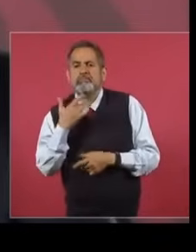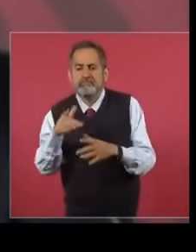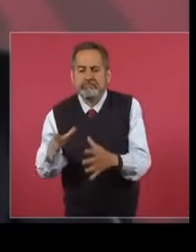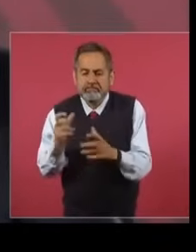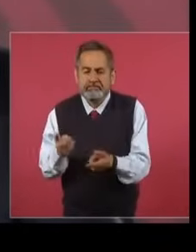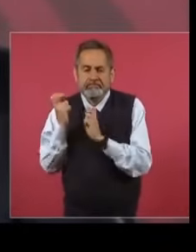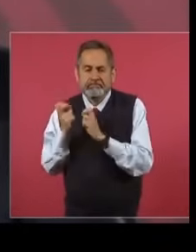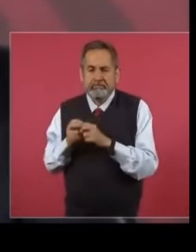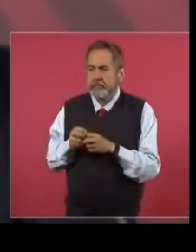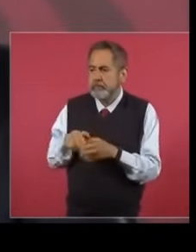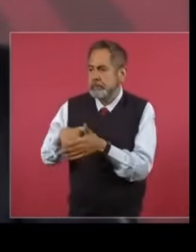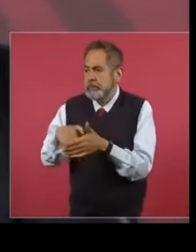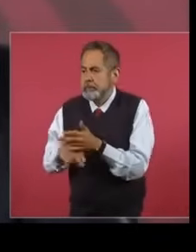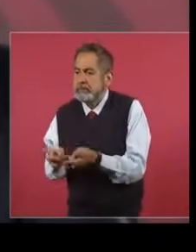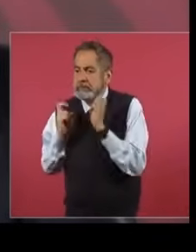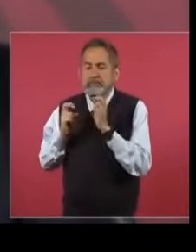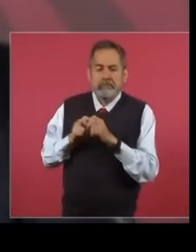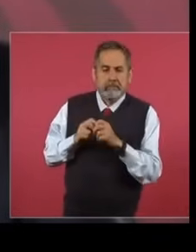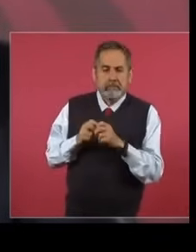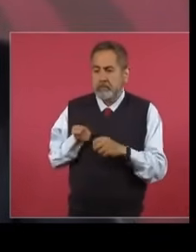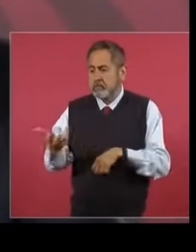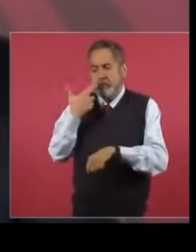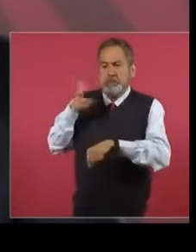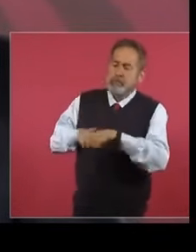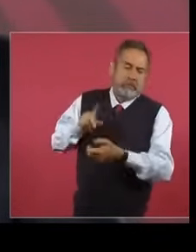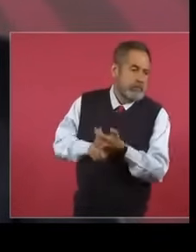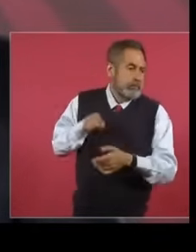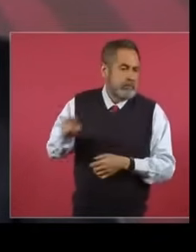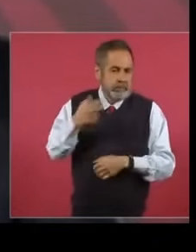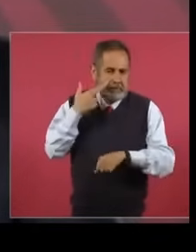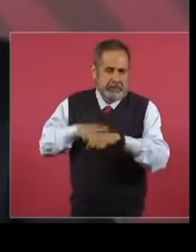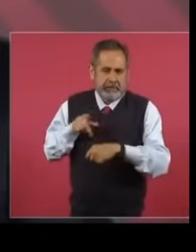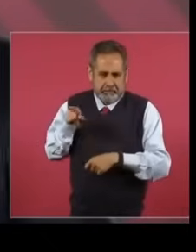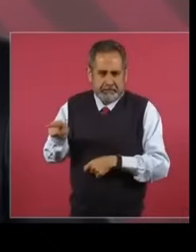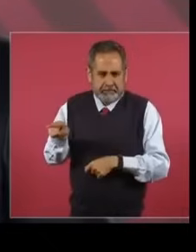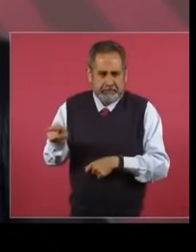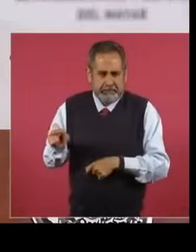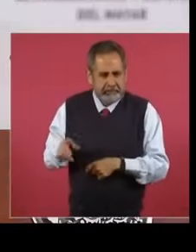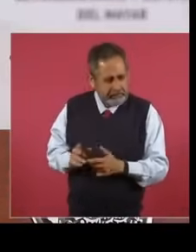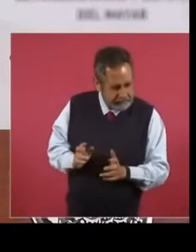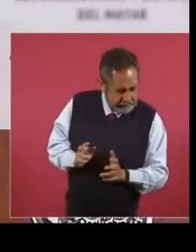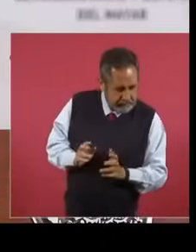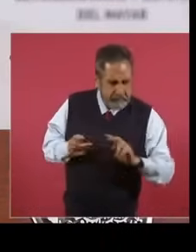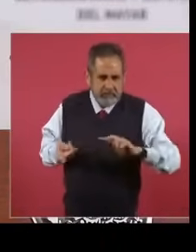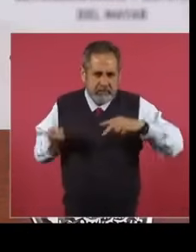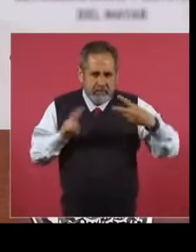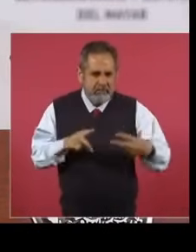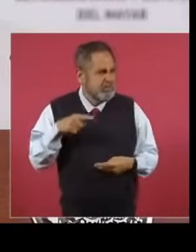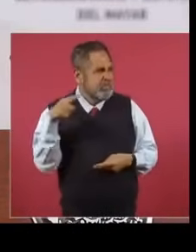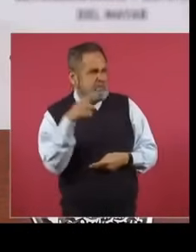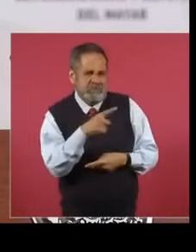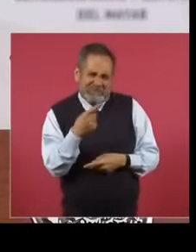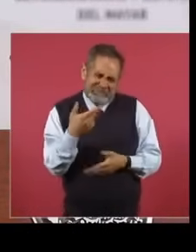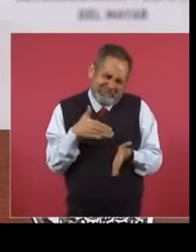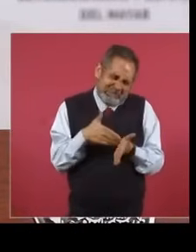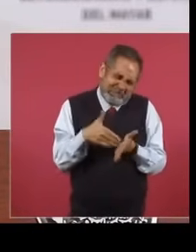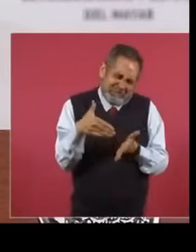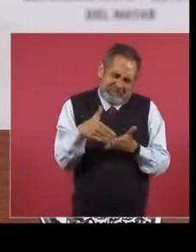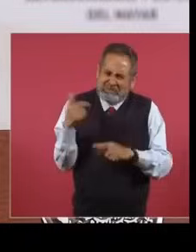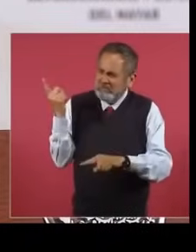que se robaba una bolsa en el mercado ese era El ratero y los grandes saqueadores